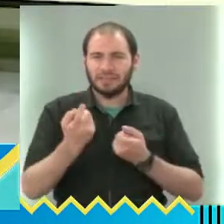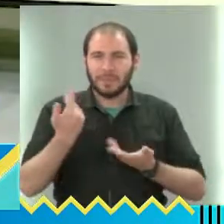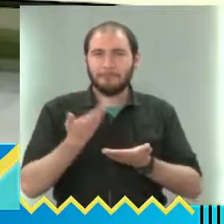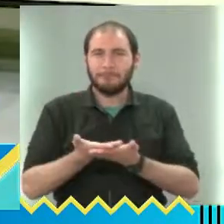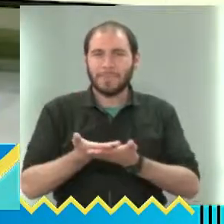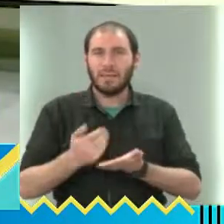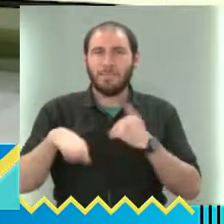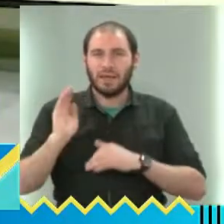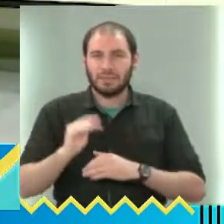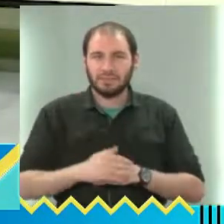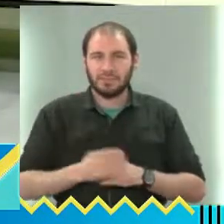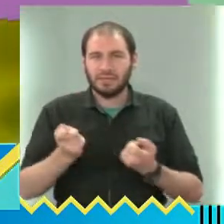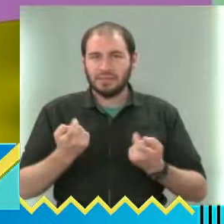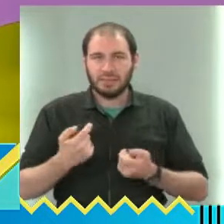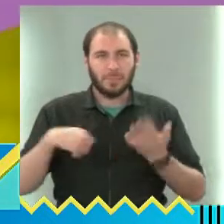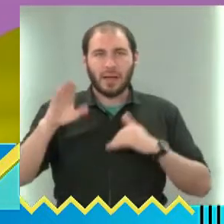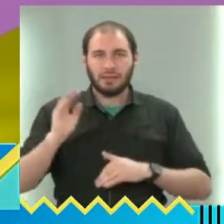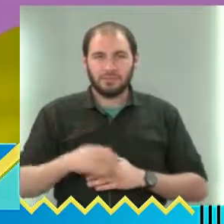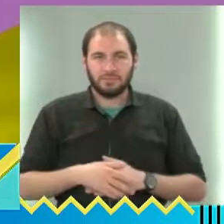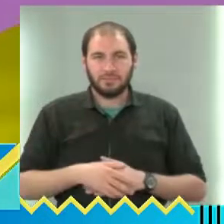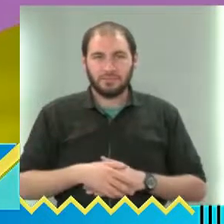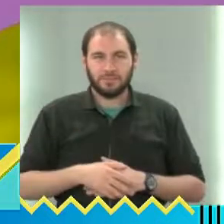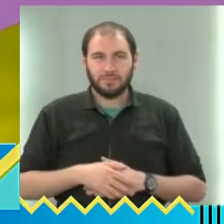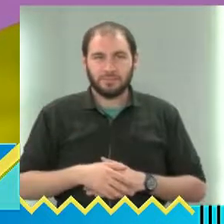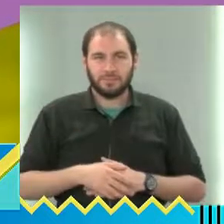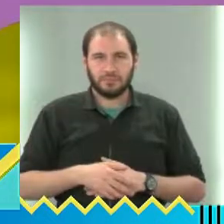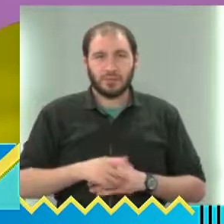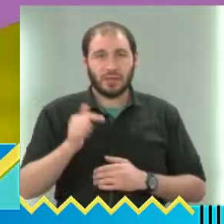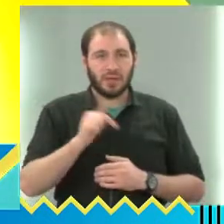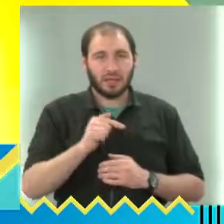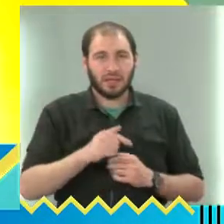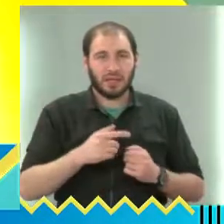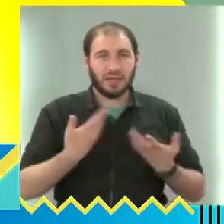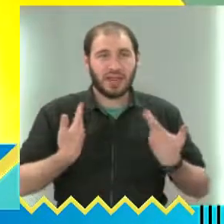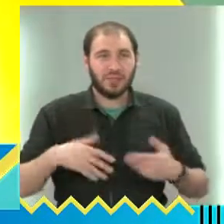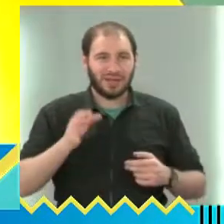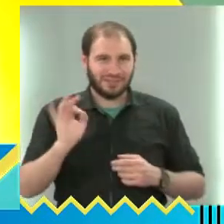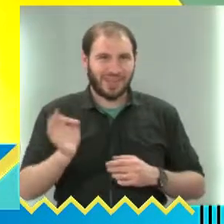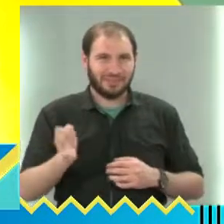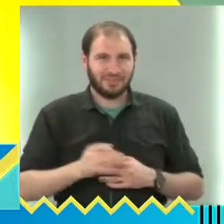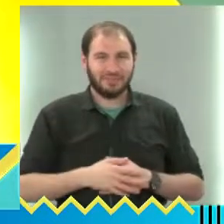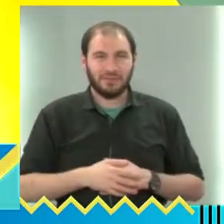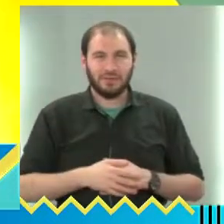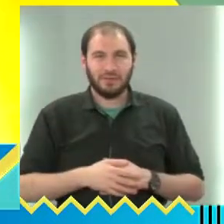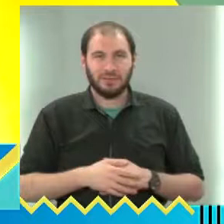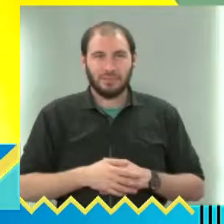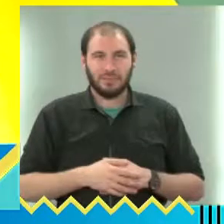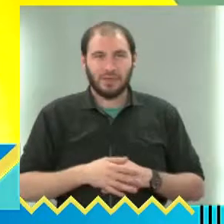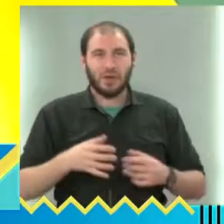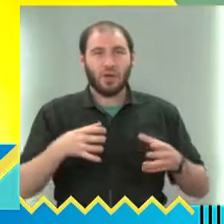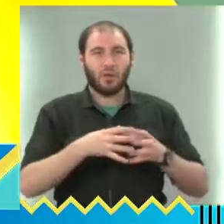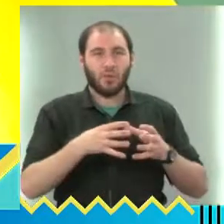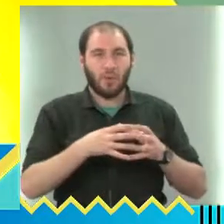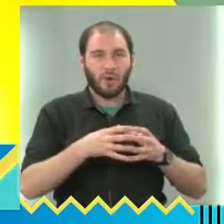ustedes más se necesitan, digamos? En eso la naturaleza es sabia. Obviamente el